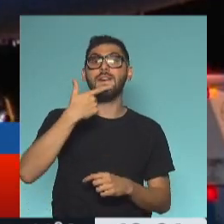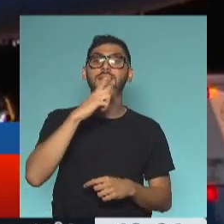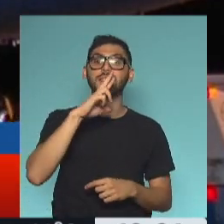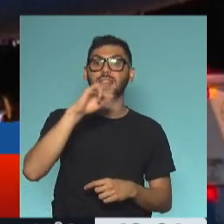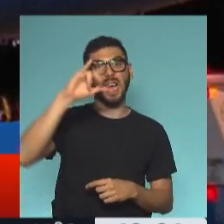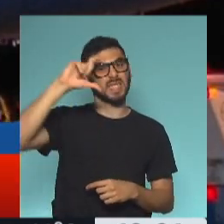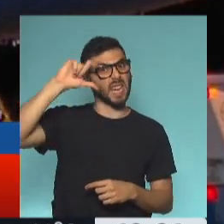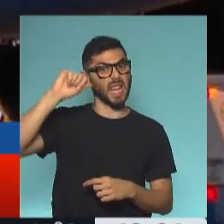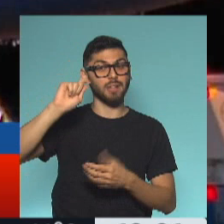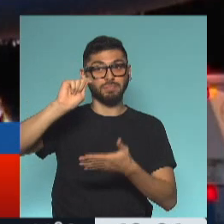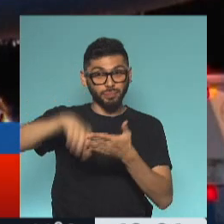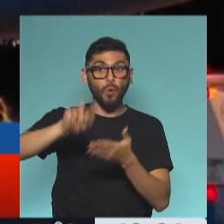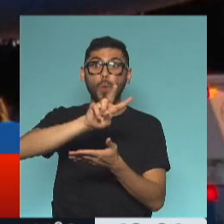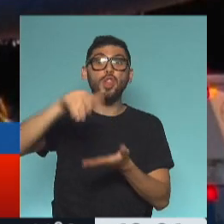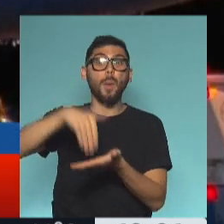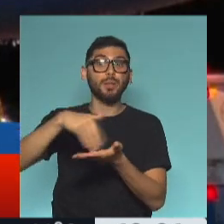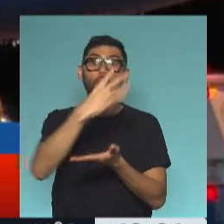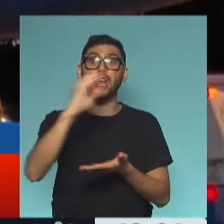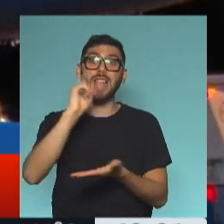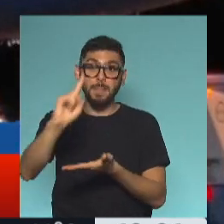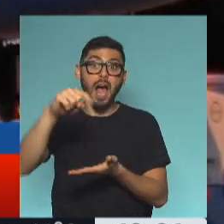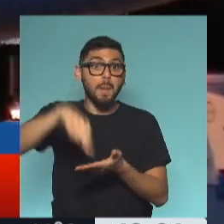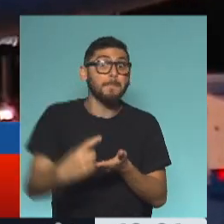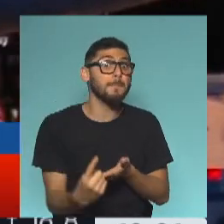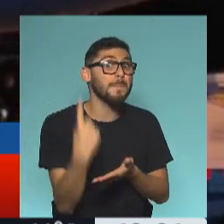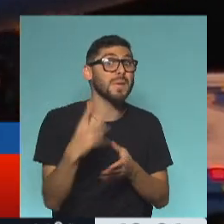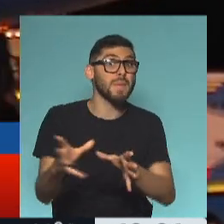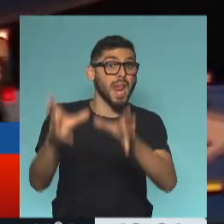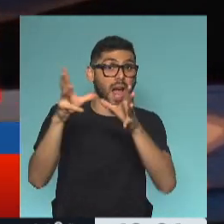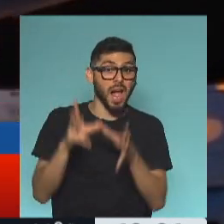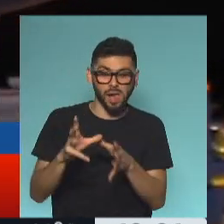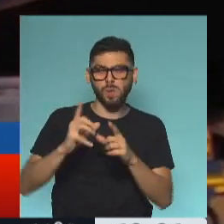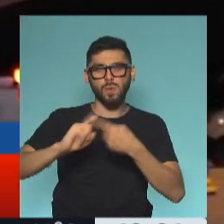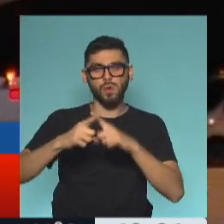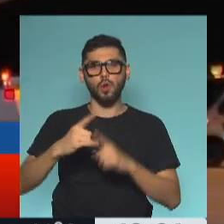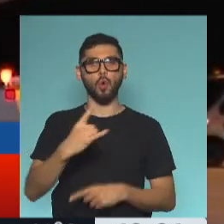de 22.400.000 que se firmaron con este consorcio que se armó entre